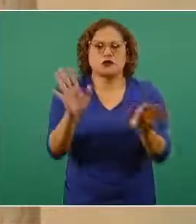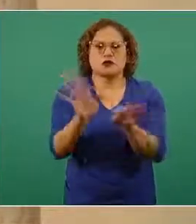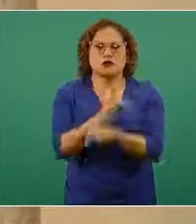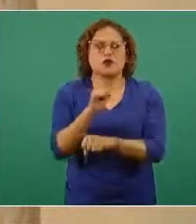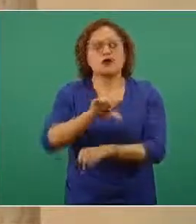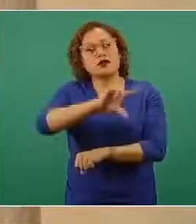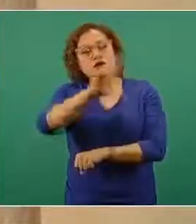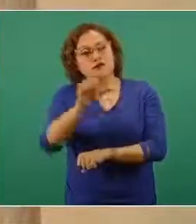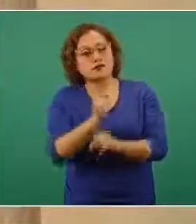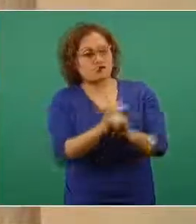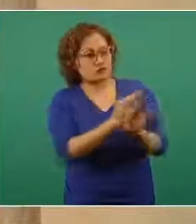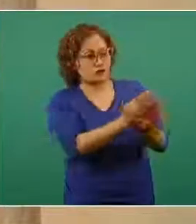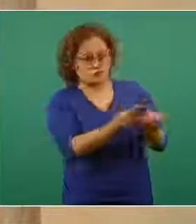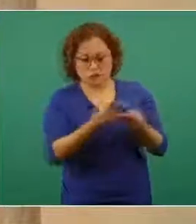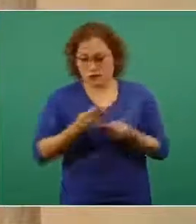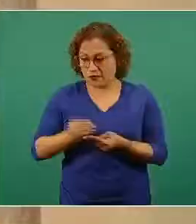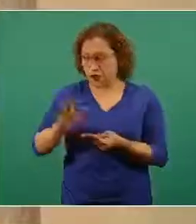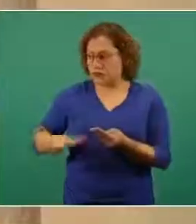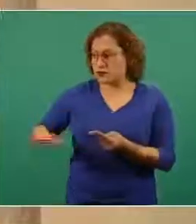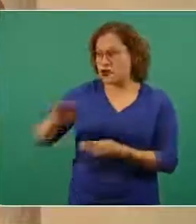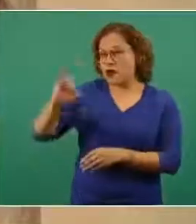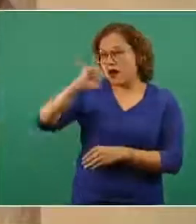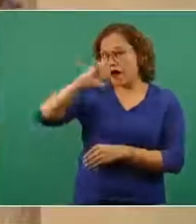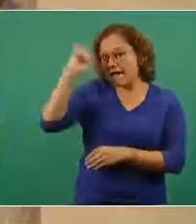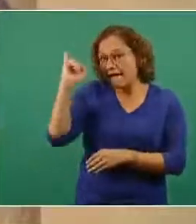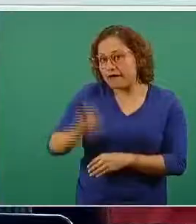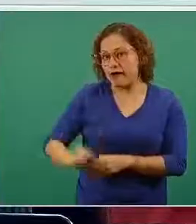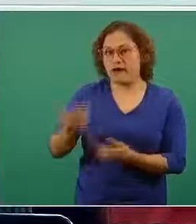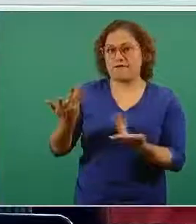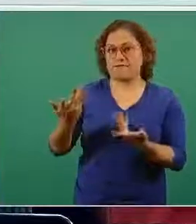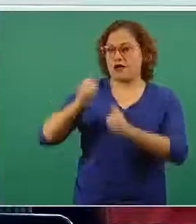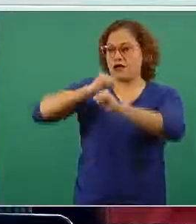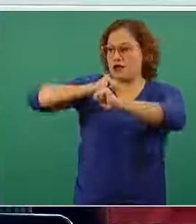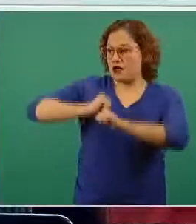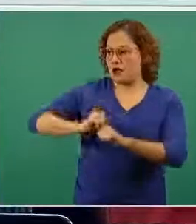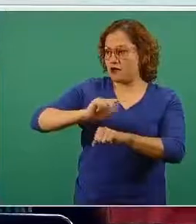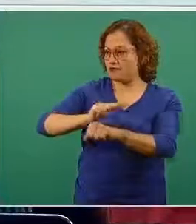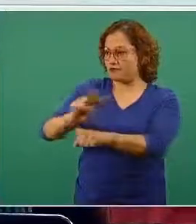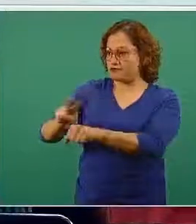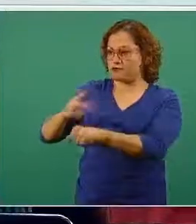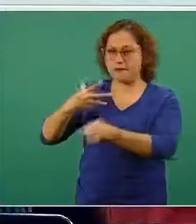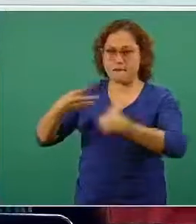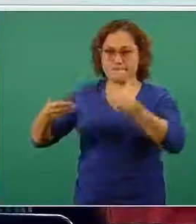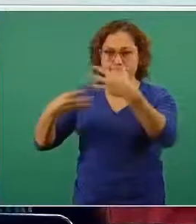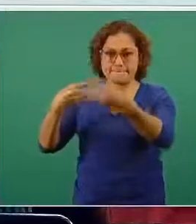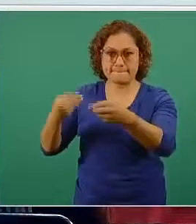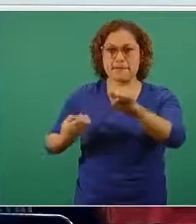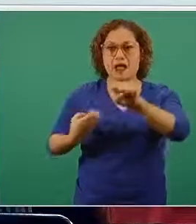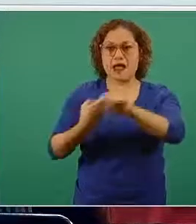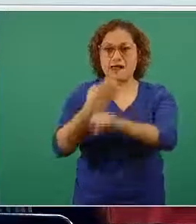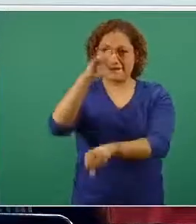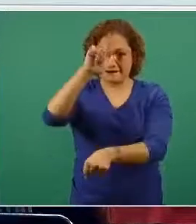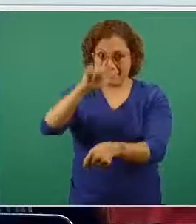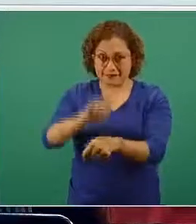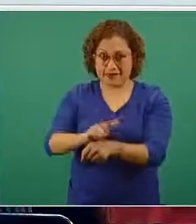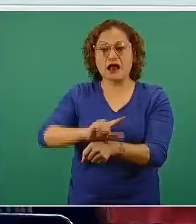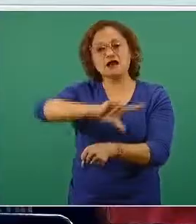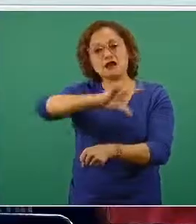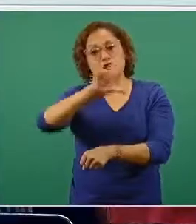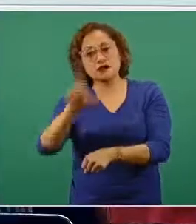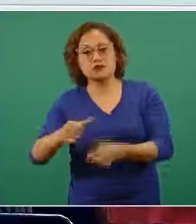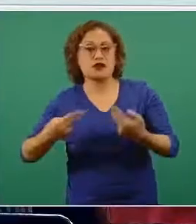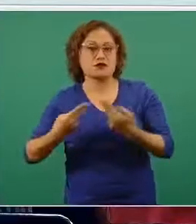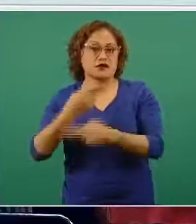jefes jurisdiccionales, desde los epidemiólogos estatales, desde las autoridades estatales hasta llegar a esta parte nacional, es